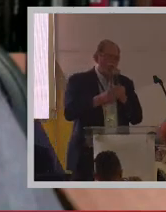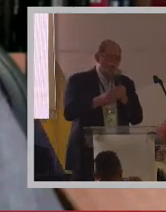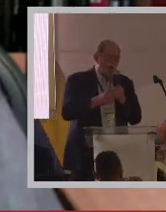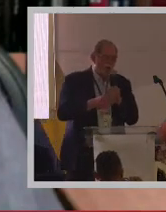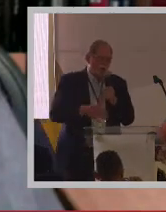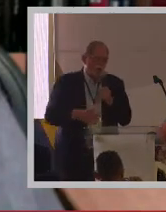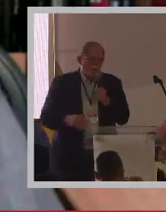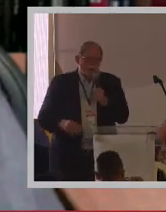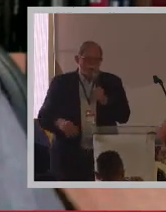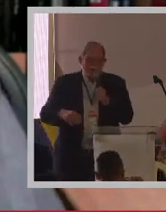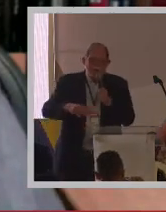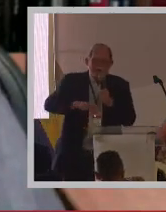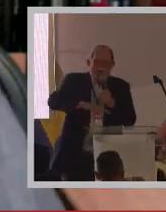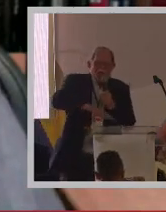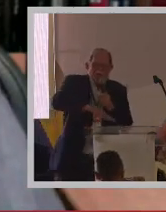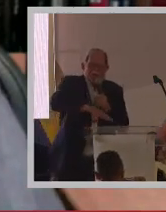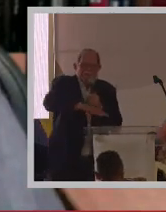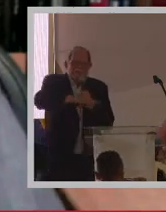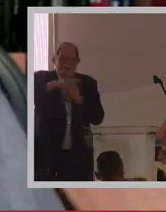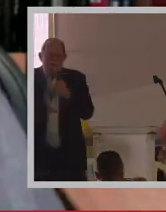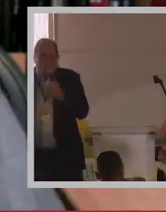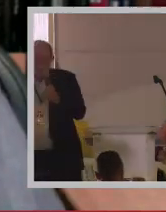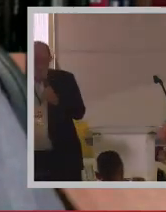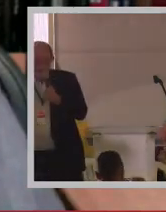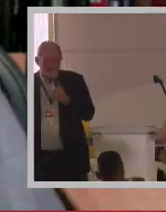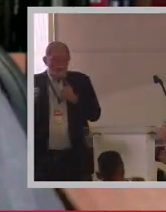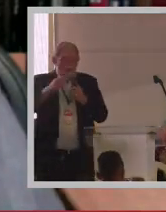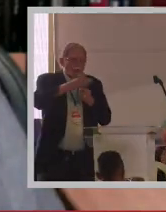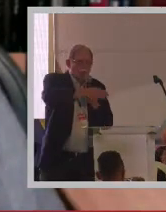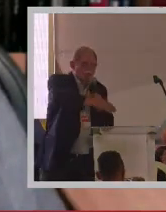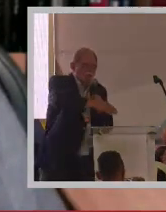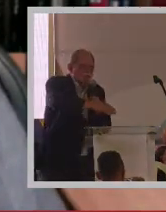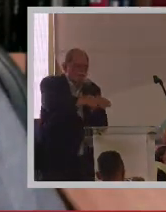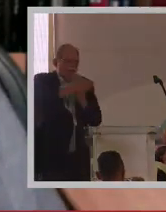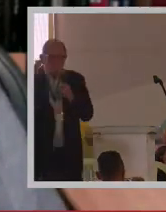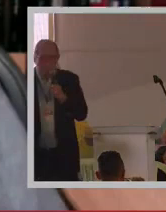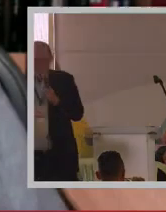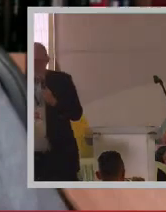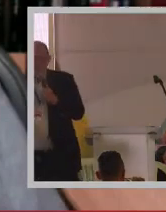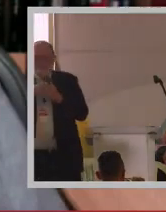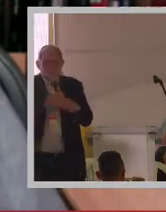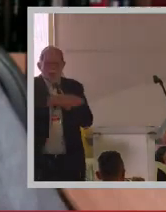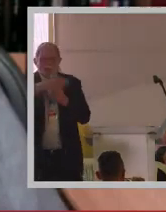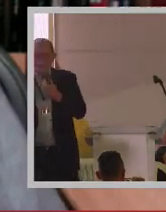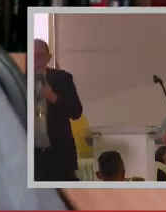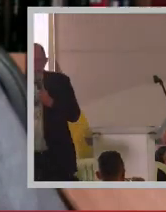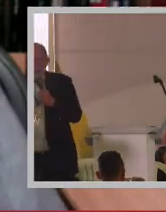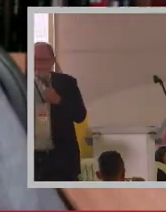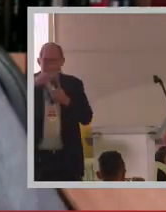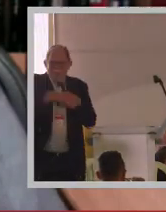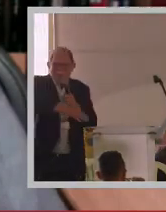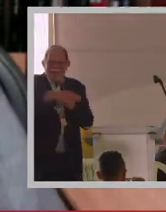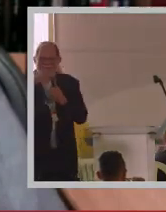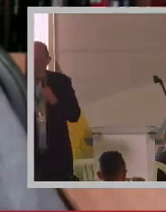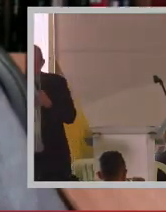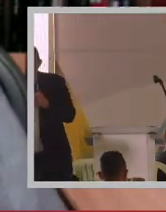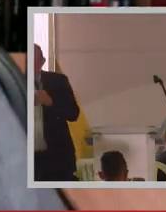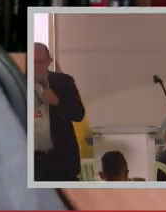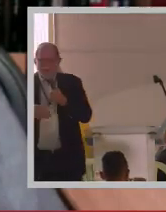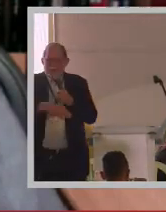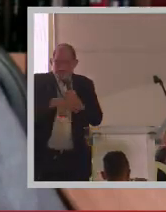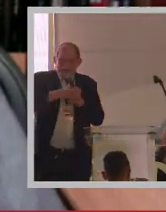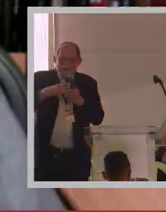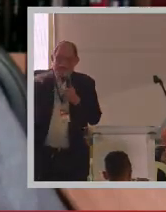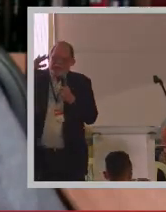el trabajo de hacer visible todos los capas de distorsiones,